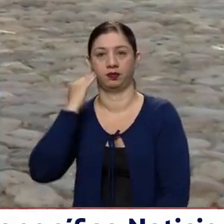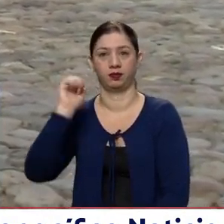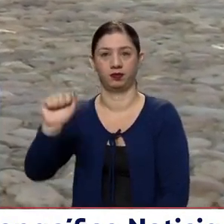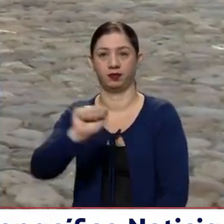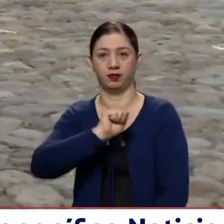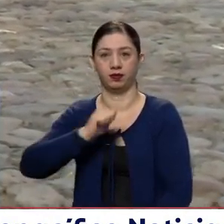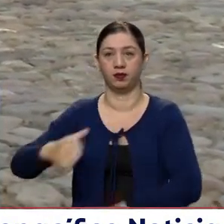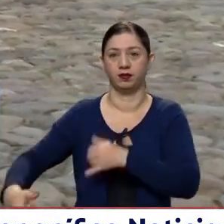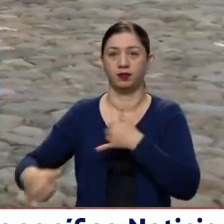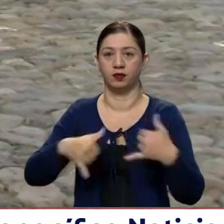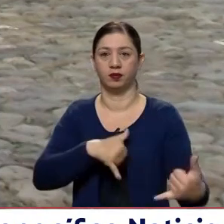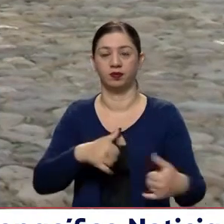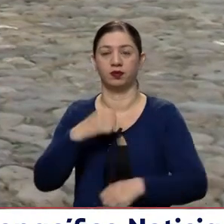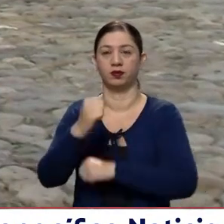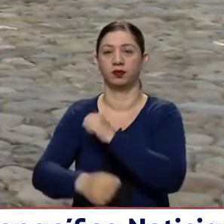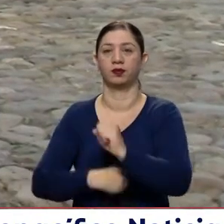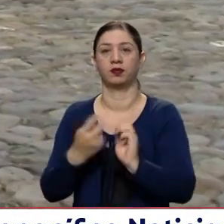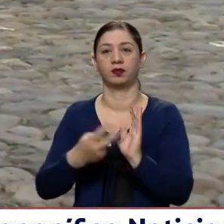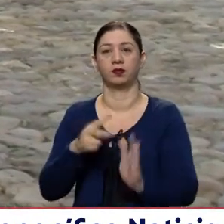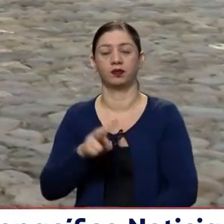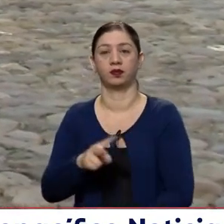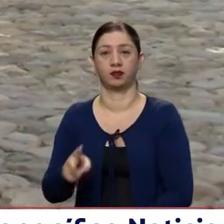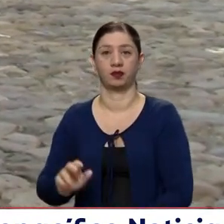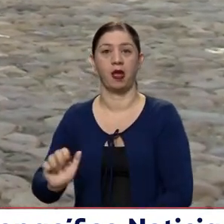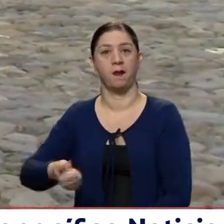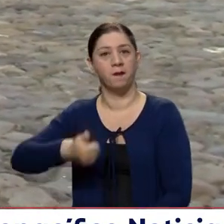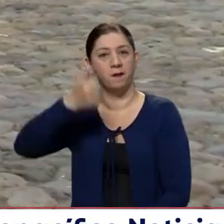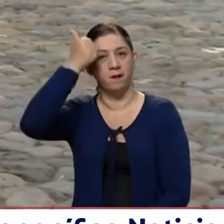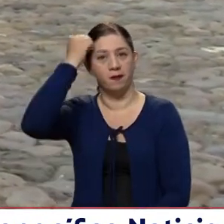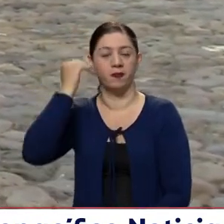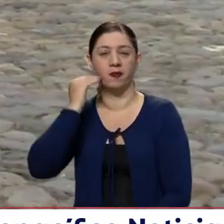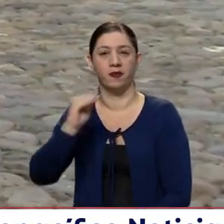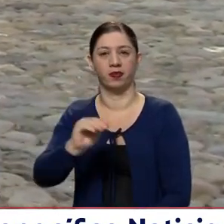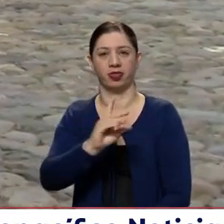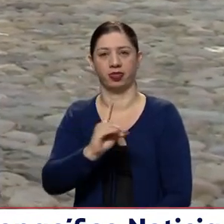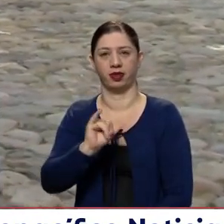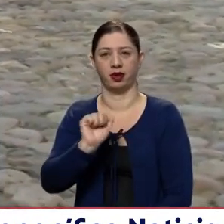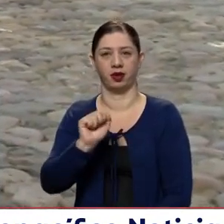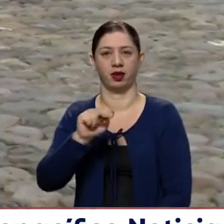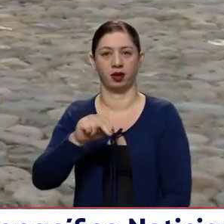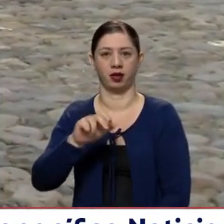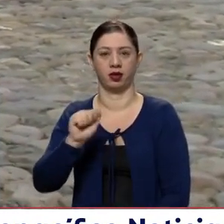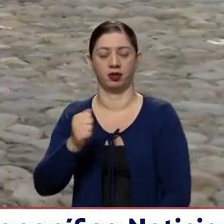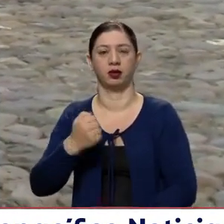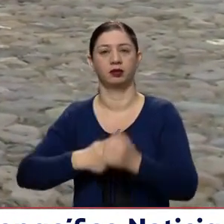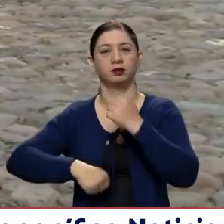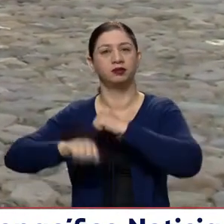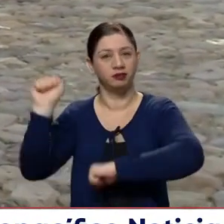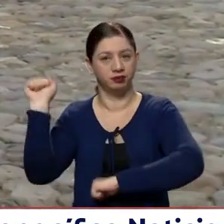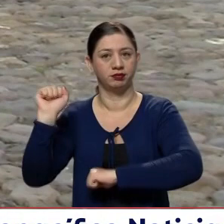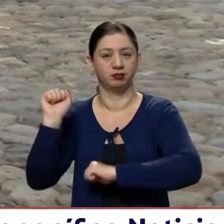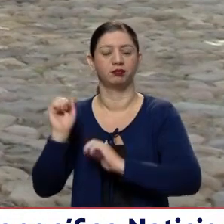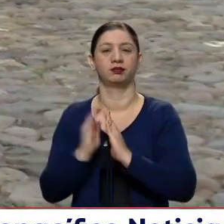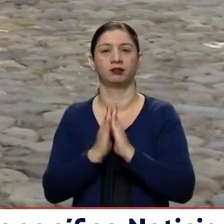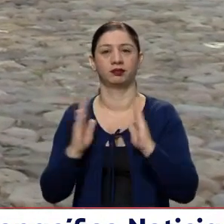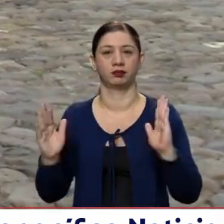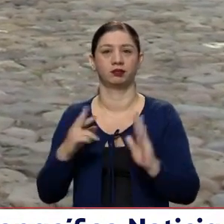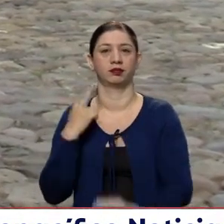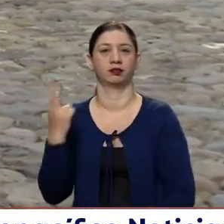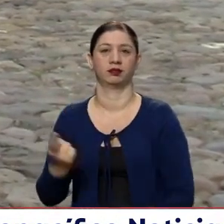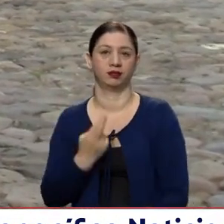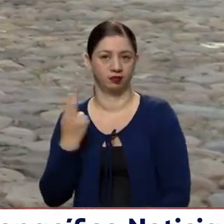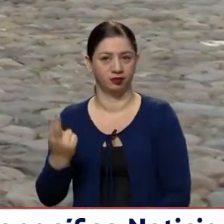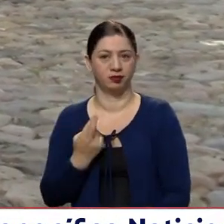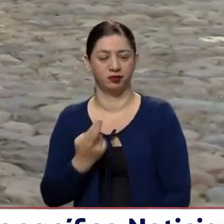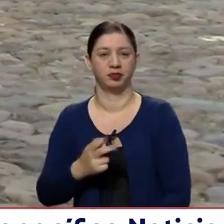2022. Aquí en Telepacífico Noticias, las protagonistas, Diana Peñuela, la ganadora de la etapa, quien repitió fracción y